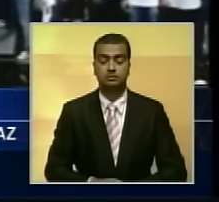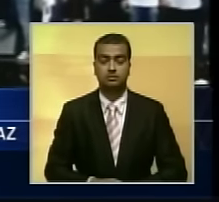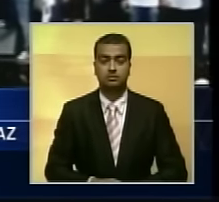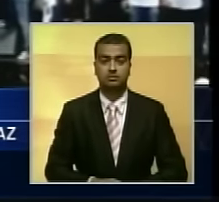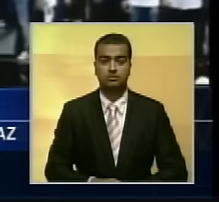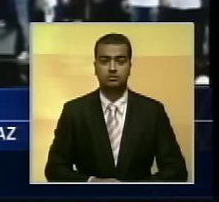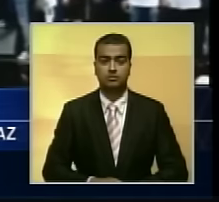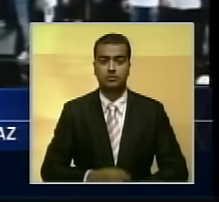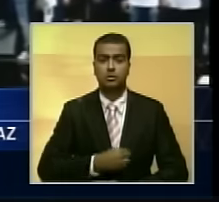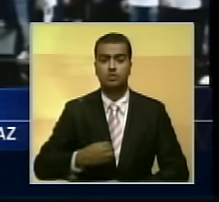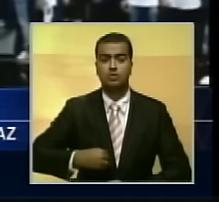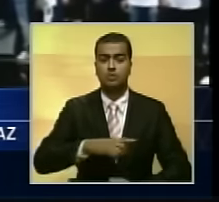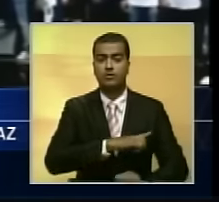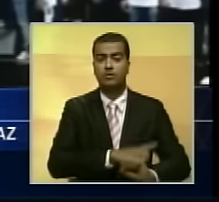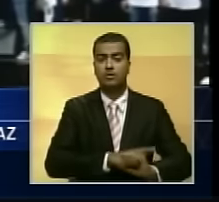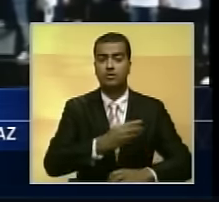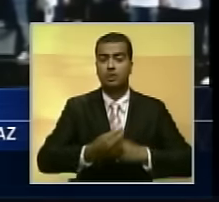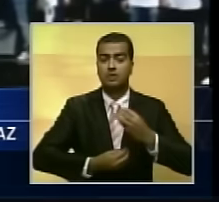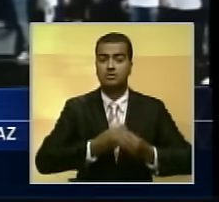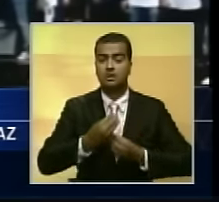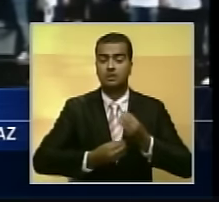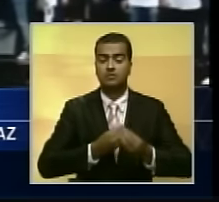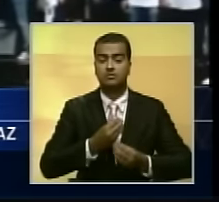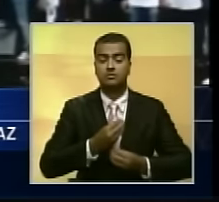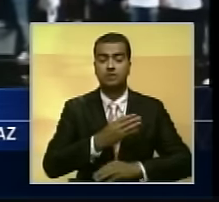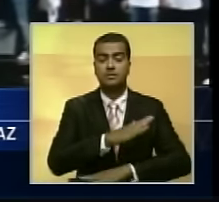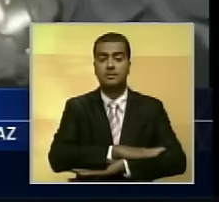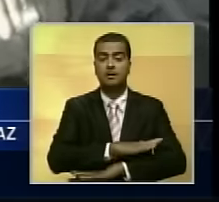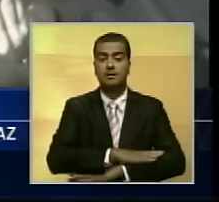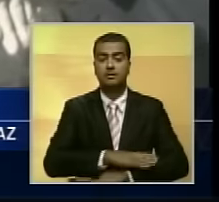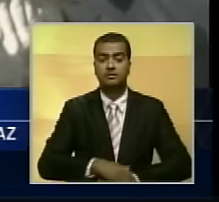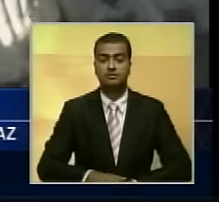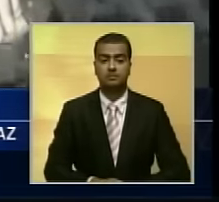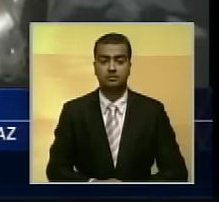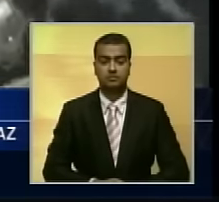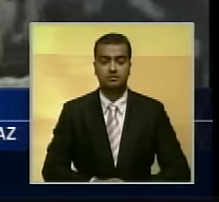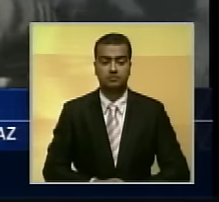fuerza organizada, somos fuerza disciplinada.